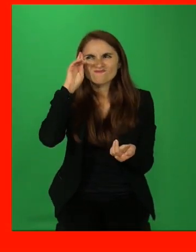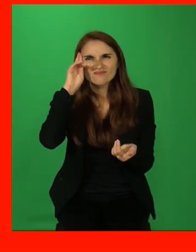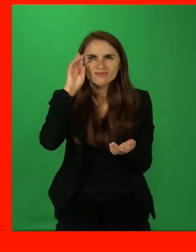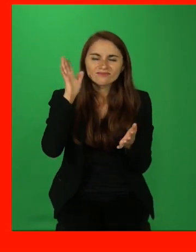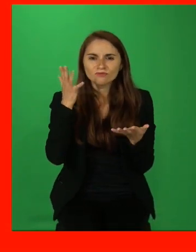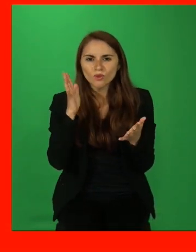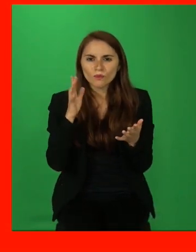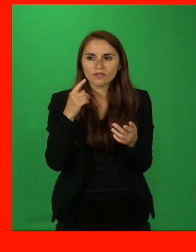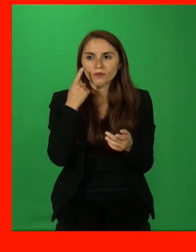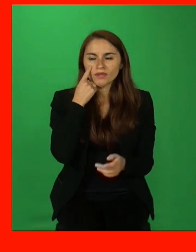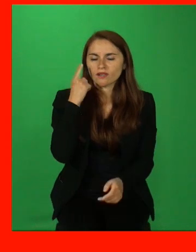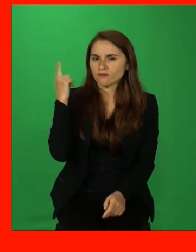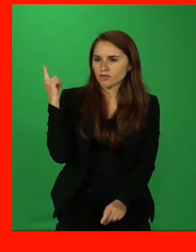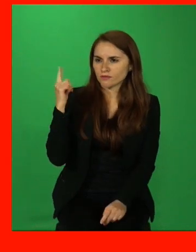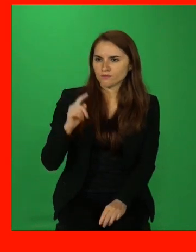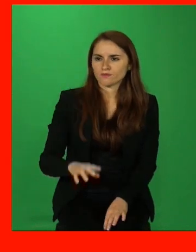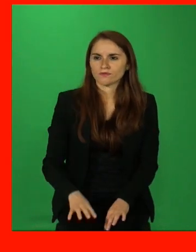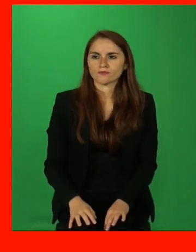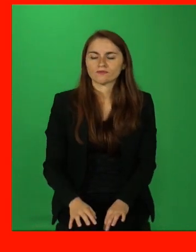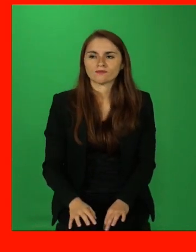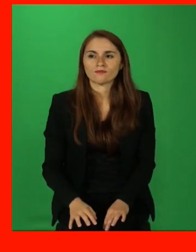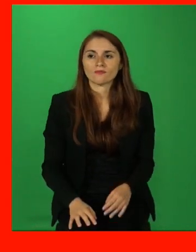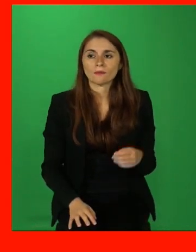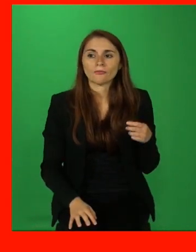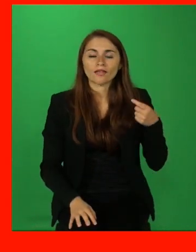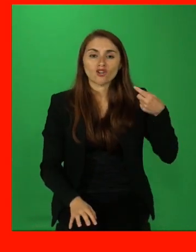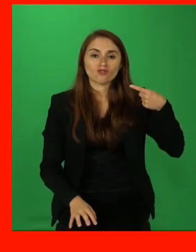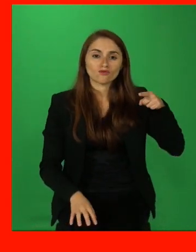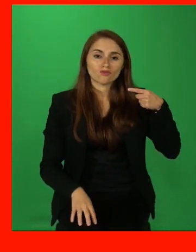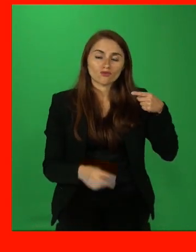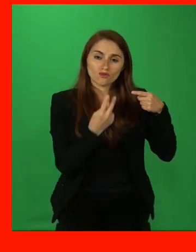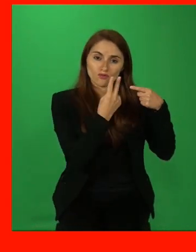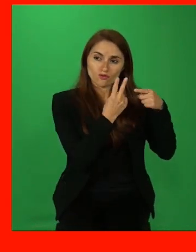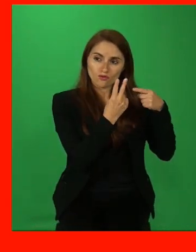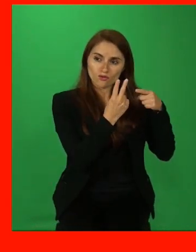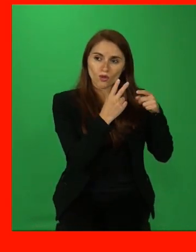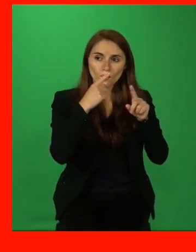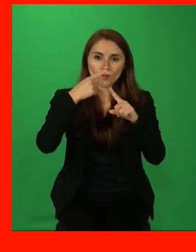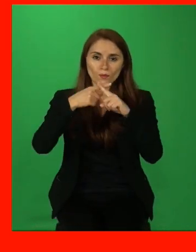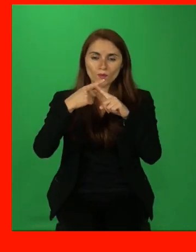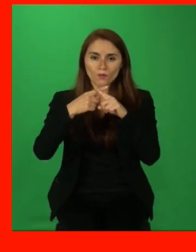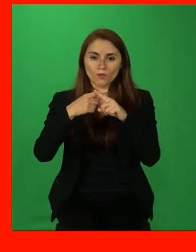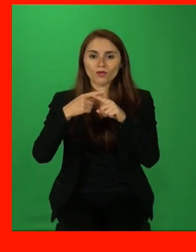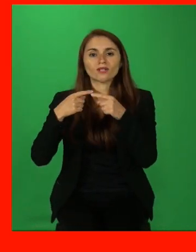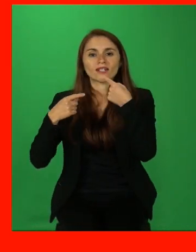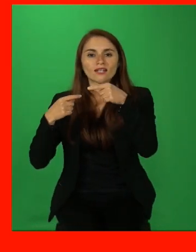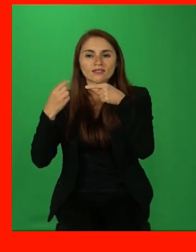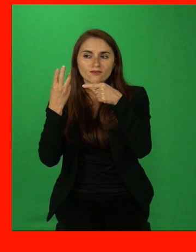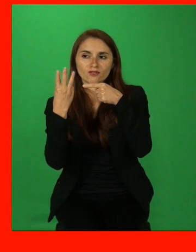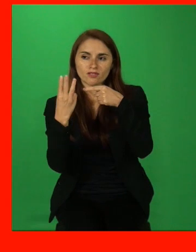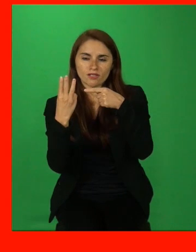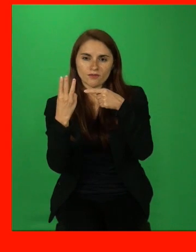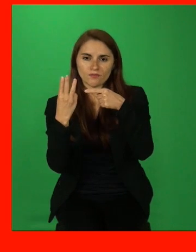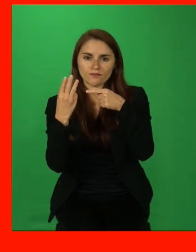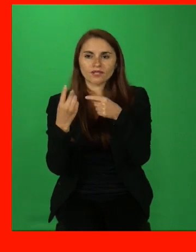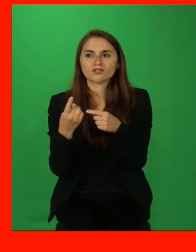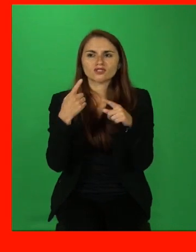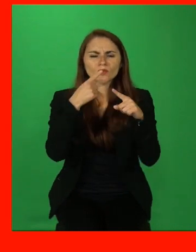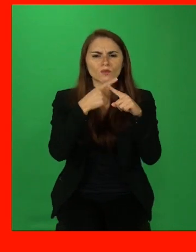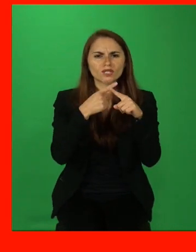fíjate bien es la siguiente multiplicación tenemos dos negativos por tres negativos estamos multiplicando